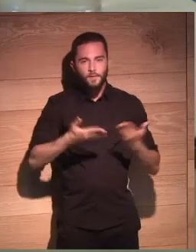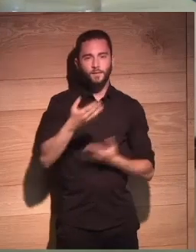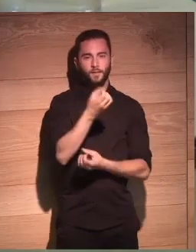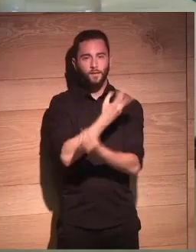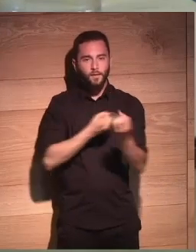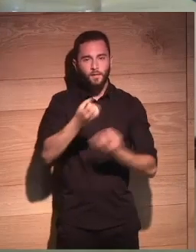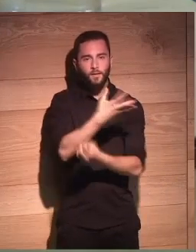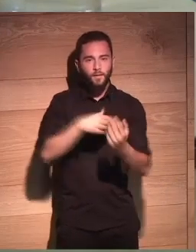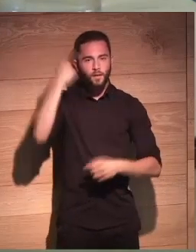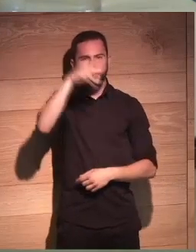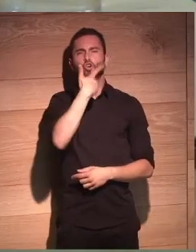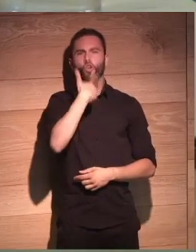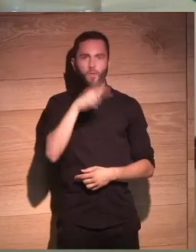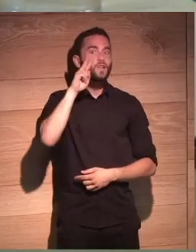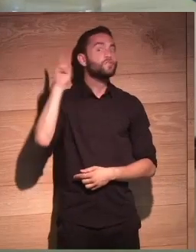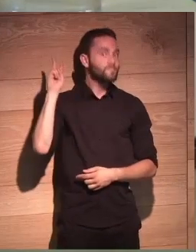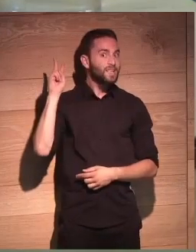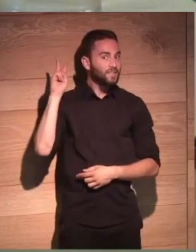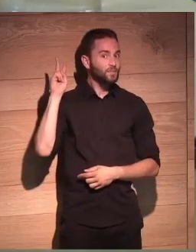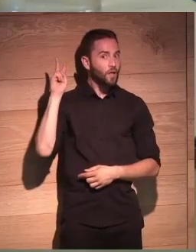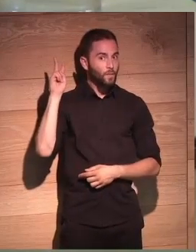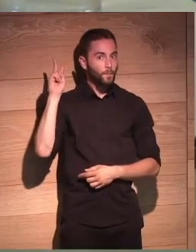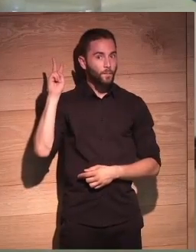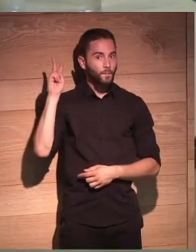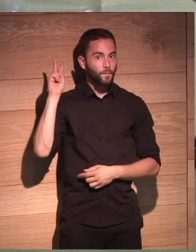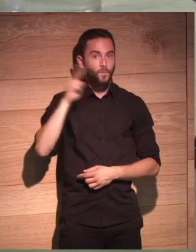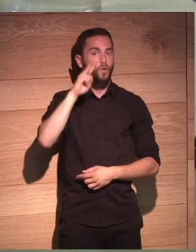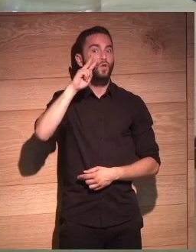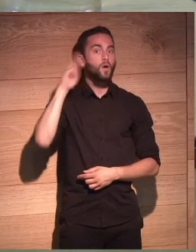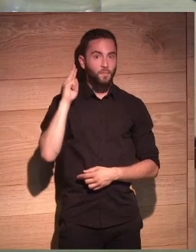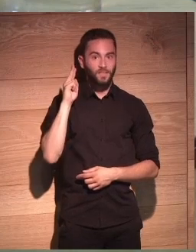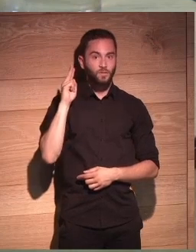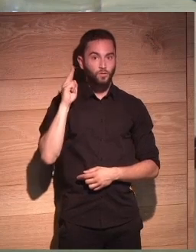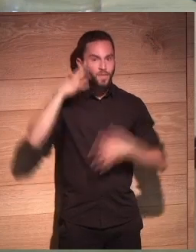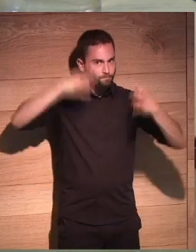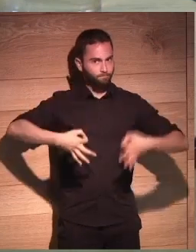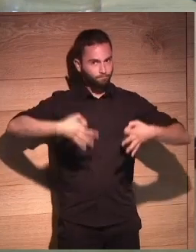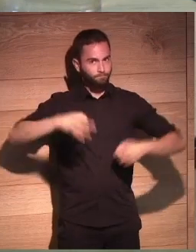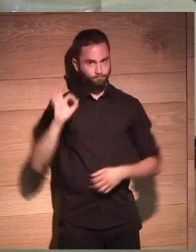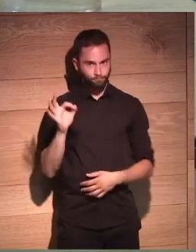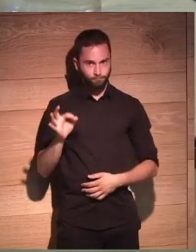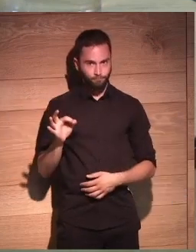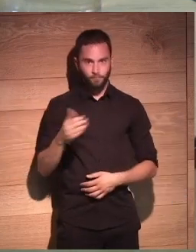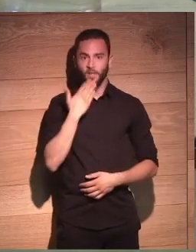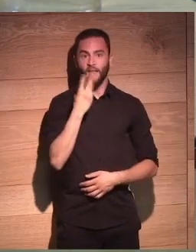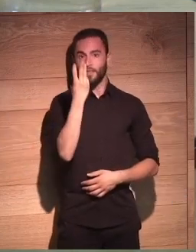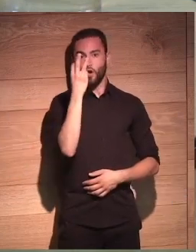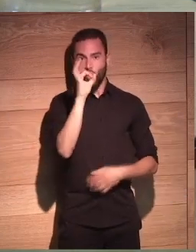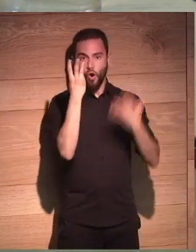de conocimiento se da, se ve, lo he visto, ¿no?, en carne y hueso, ¿no?, gente de 80